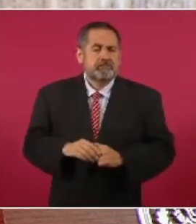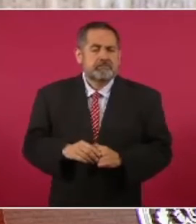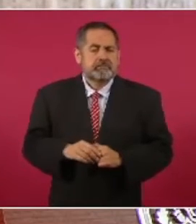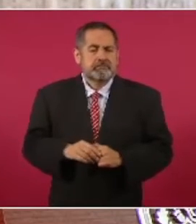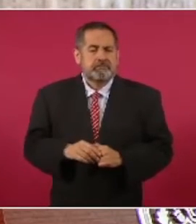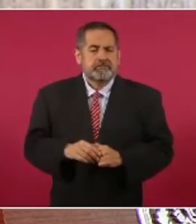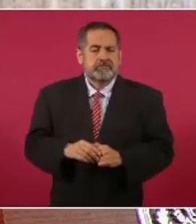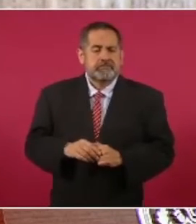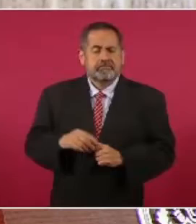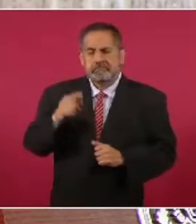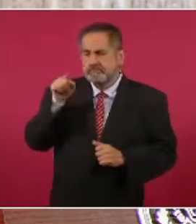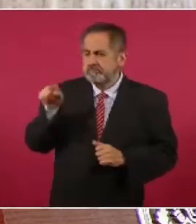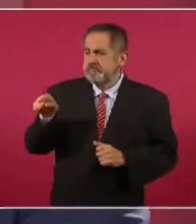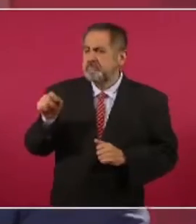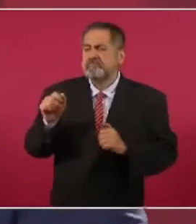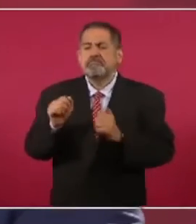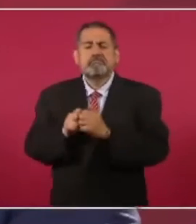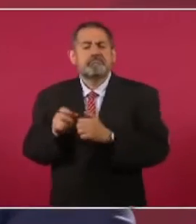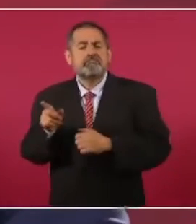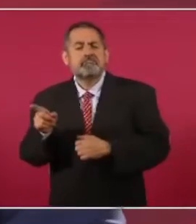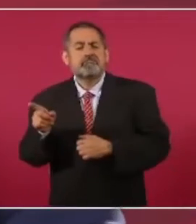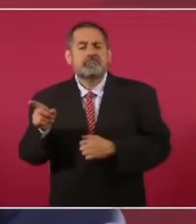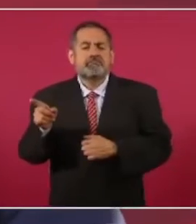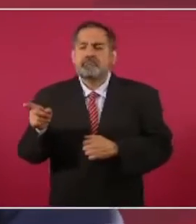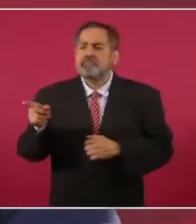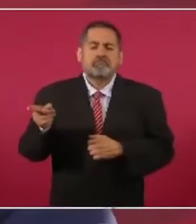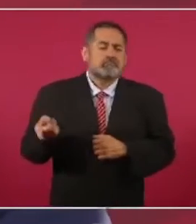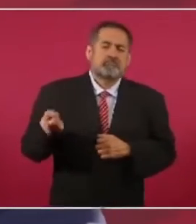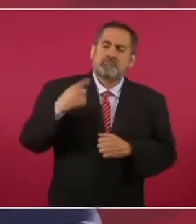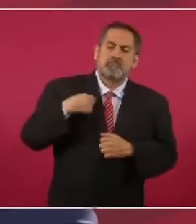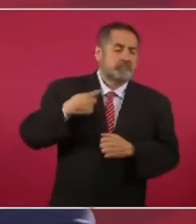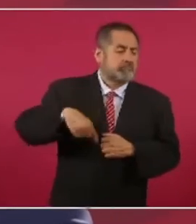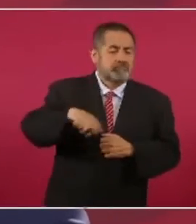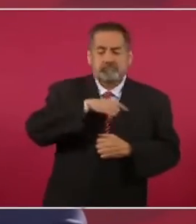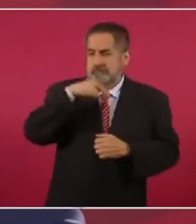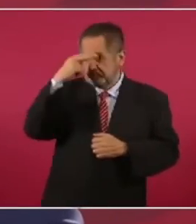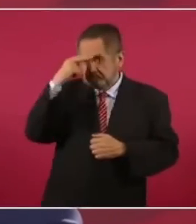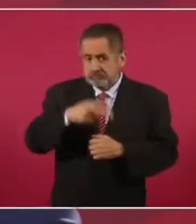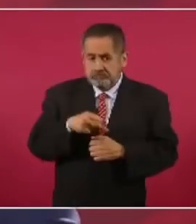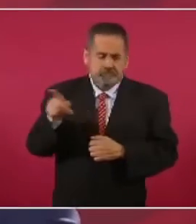para con nosotros los mexicanos